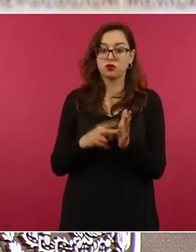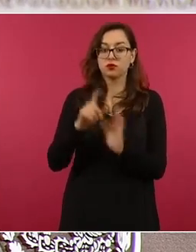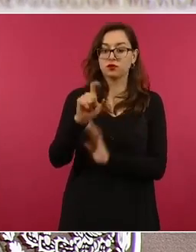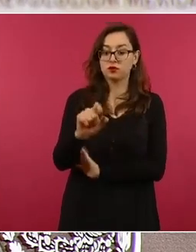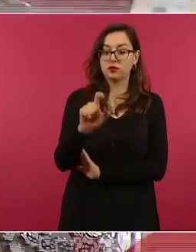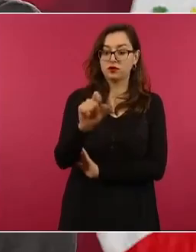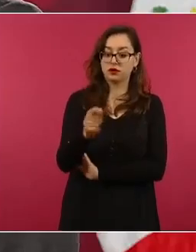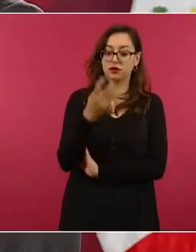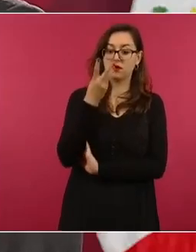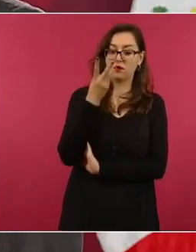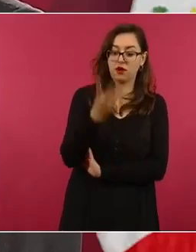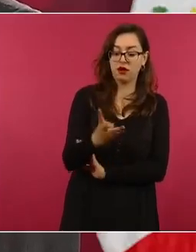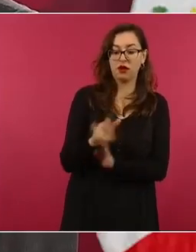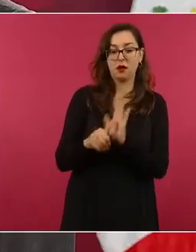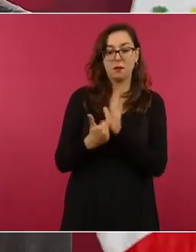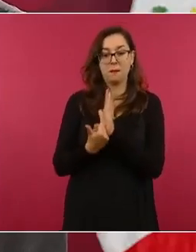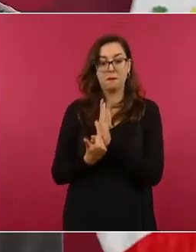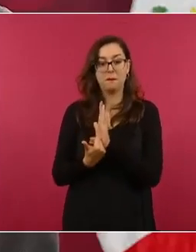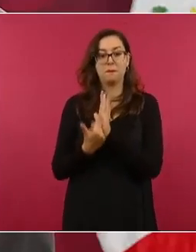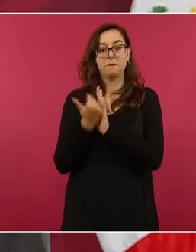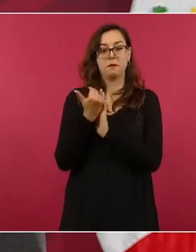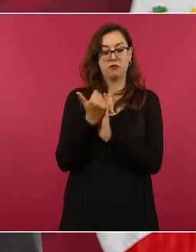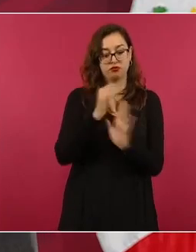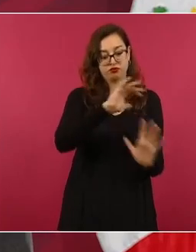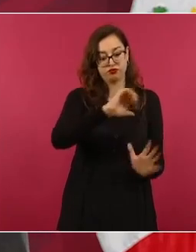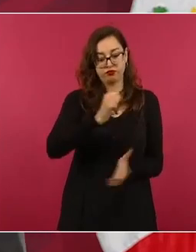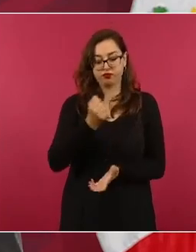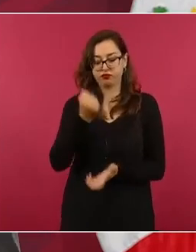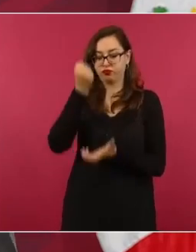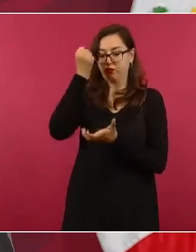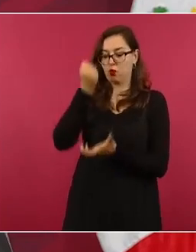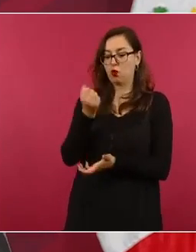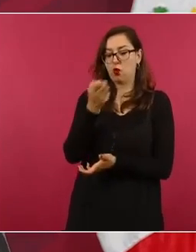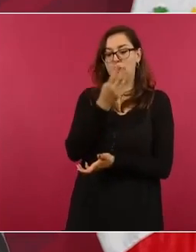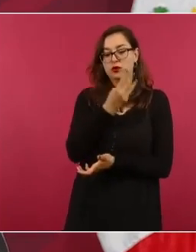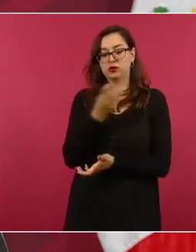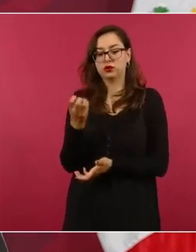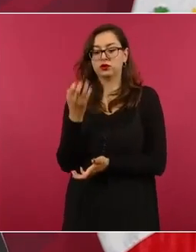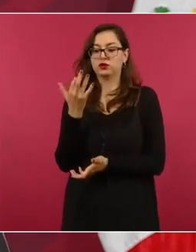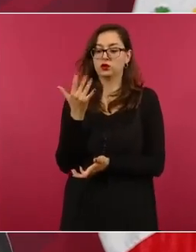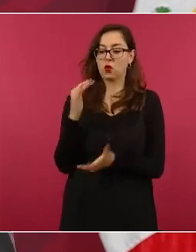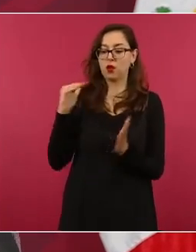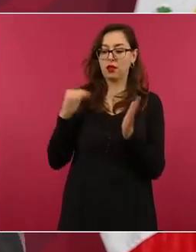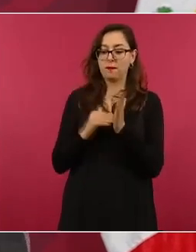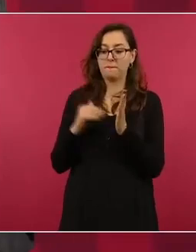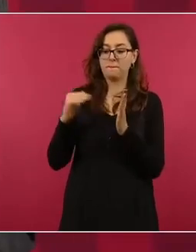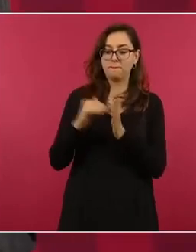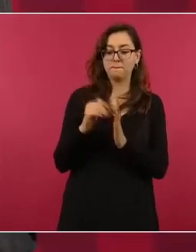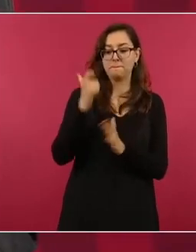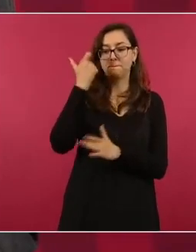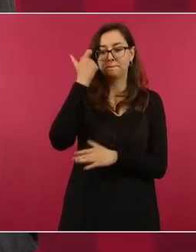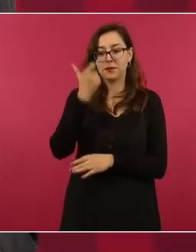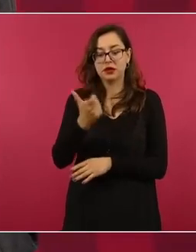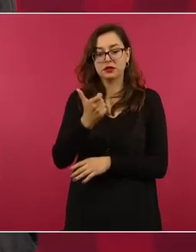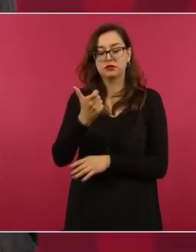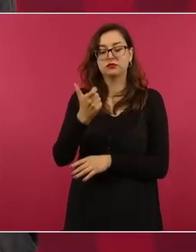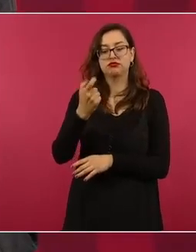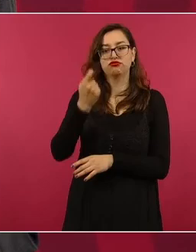enero del 24, como 450 mil millones de pesos